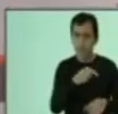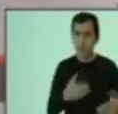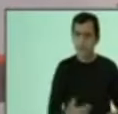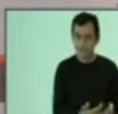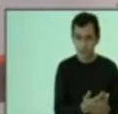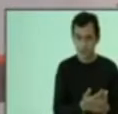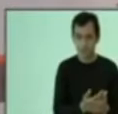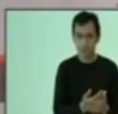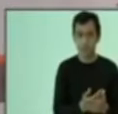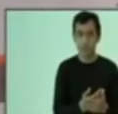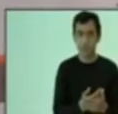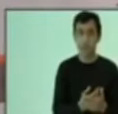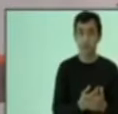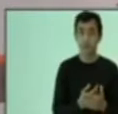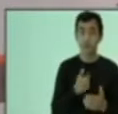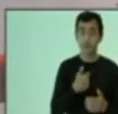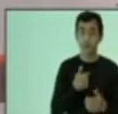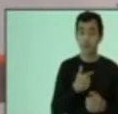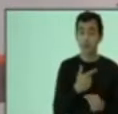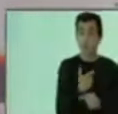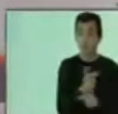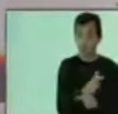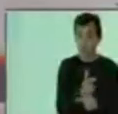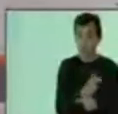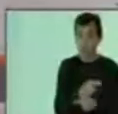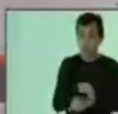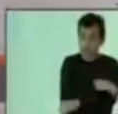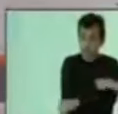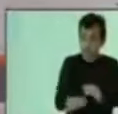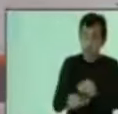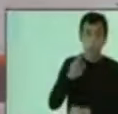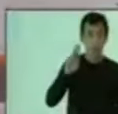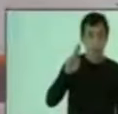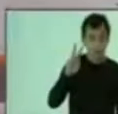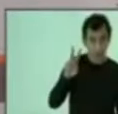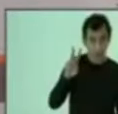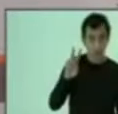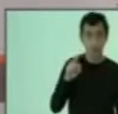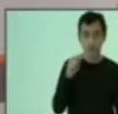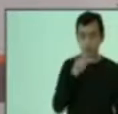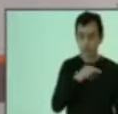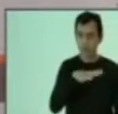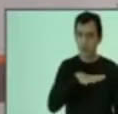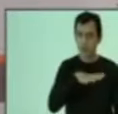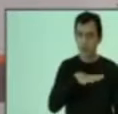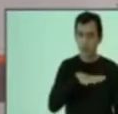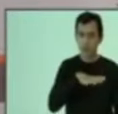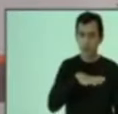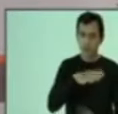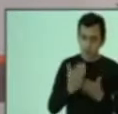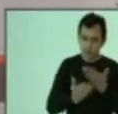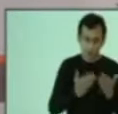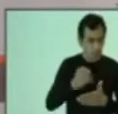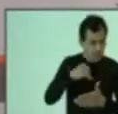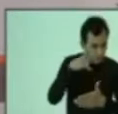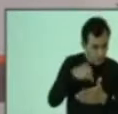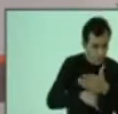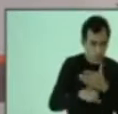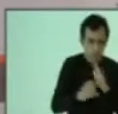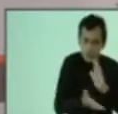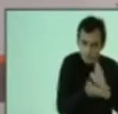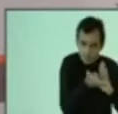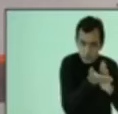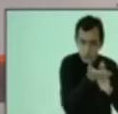Camioneros. Egresé de la licenciatura en arquitectura por la Universidad Veracruzana. Cuento con un posgrado en Administración de la Construcción